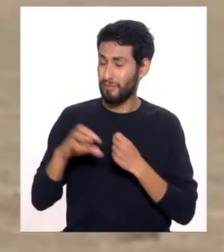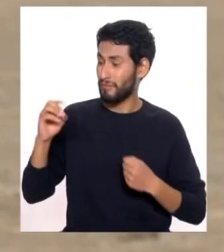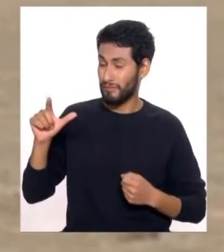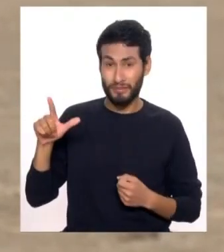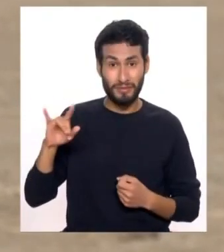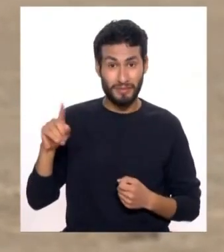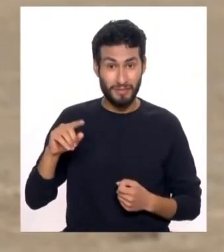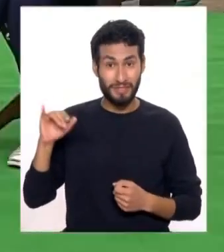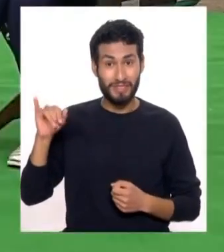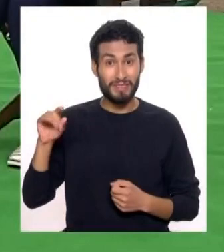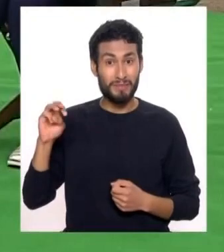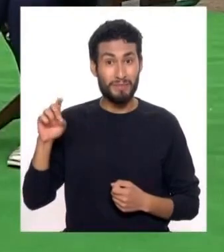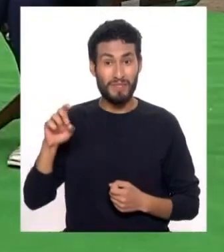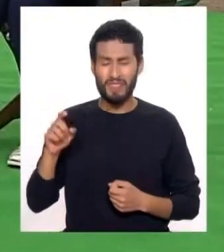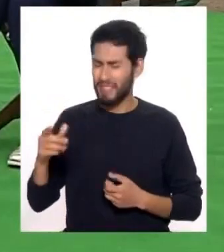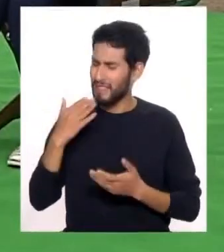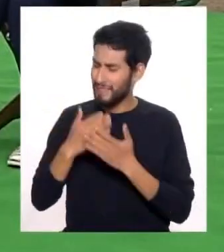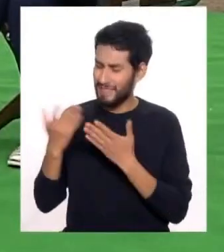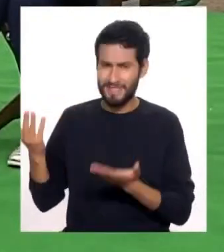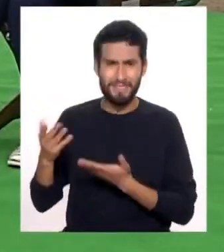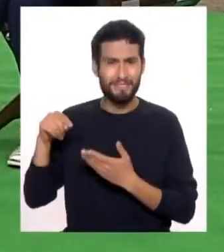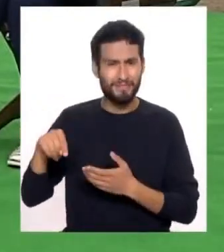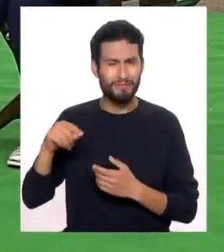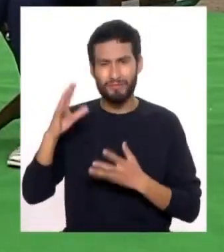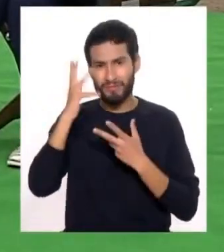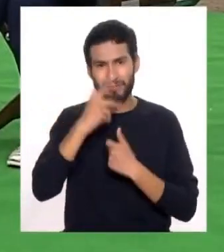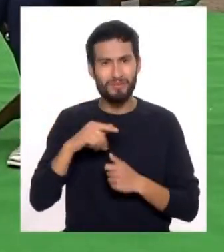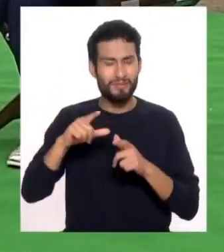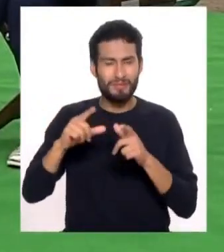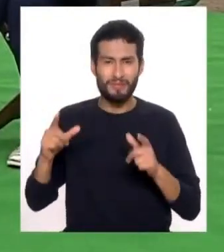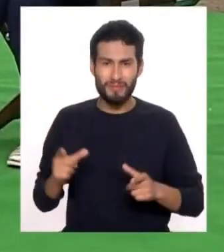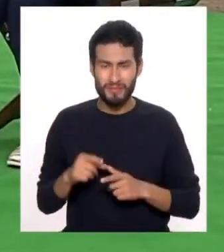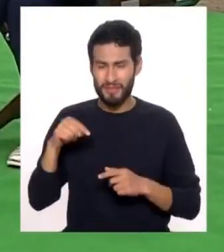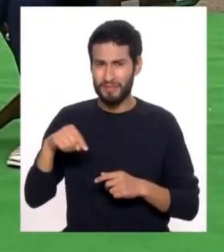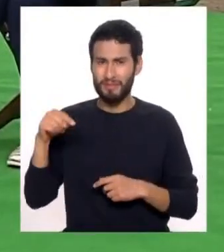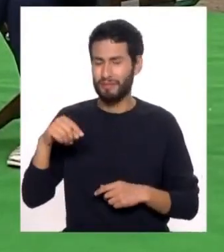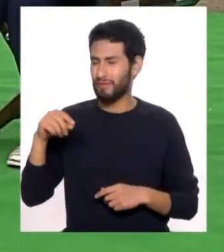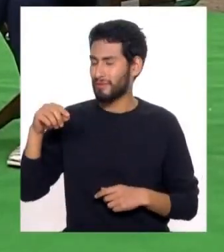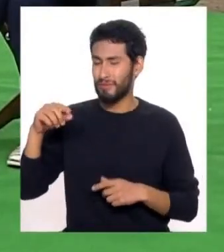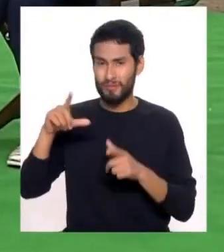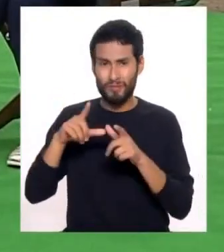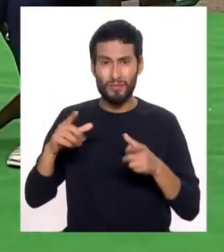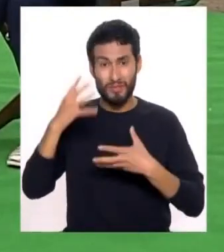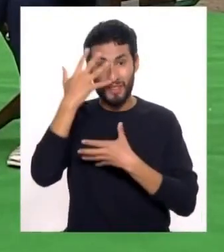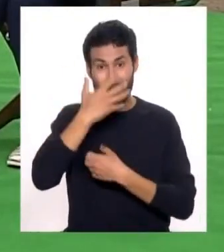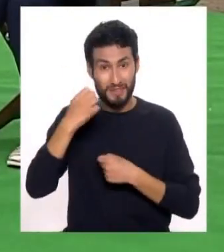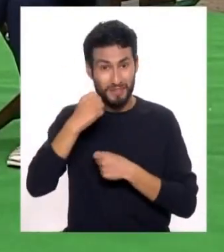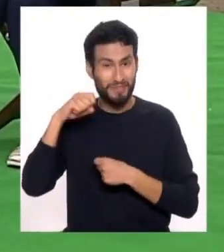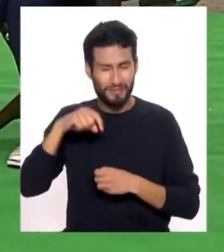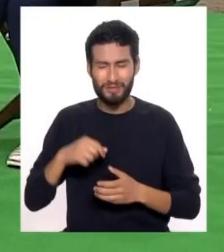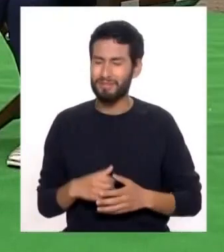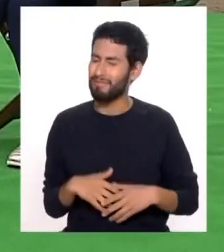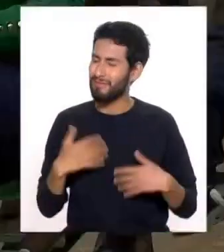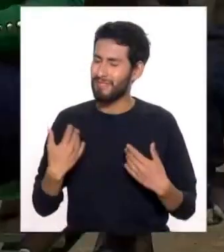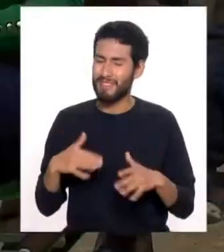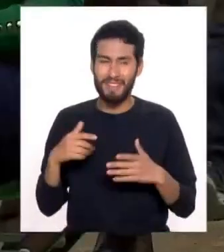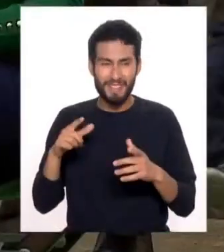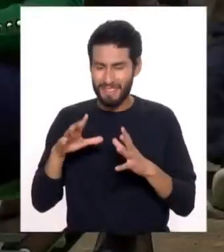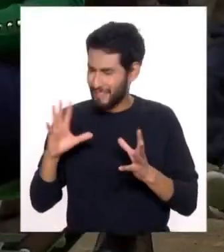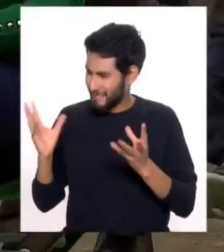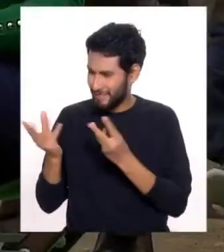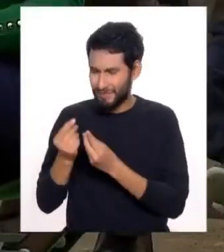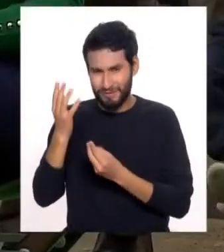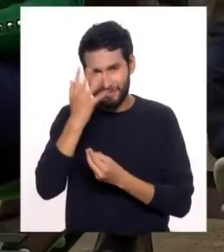Jiménez, a quien le agradecemos la gentileza de estar aquí, en este hermoso lugar de la Huaca Garagay, en San Martín de Porres, en el calor humano